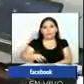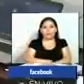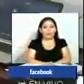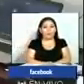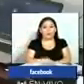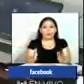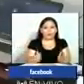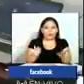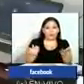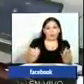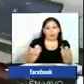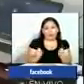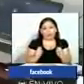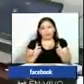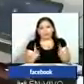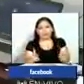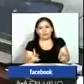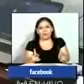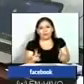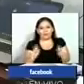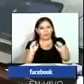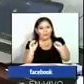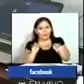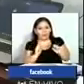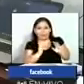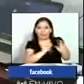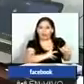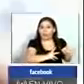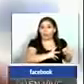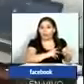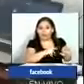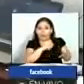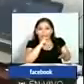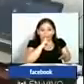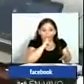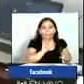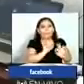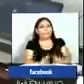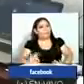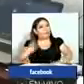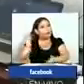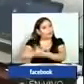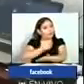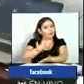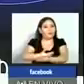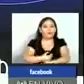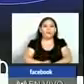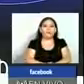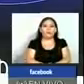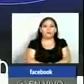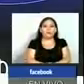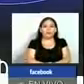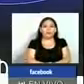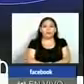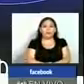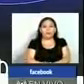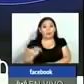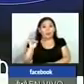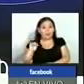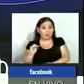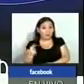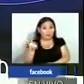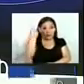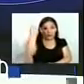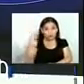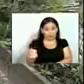mejor salida Para poder dejar La pobreza Y ignorancia A un lado Que el estudio Y el coordinador Del